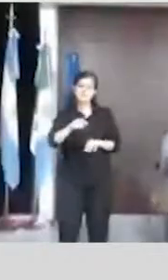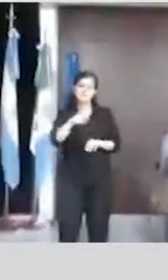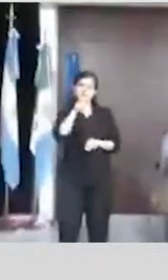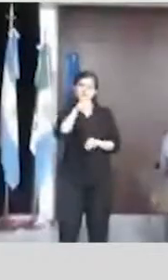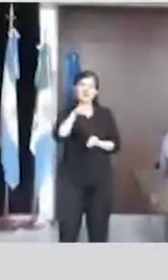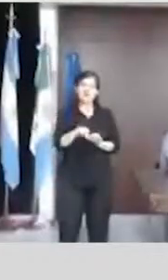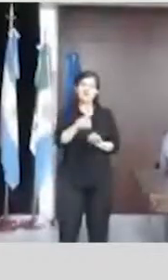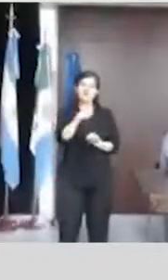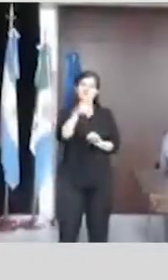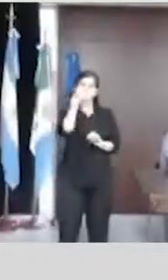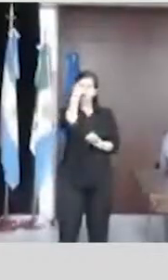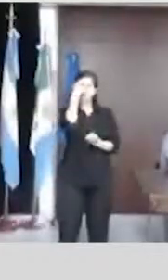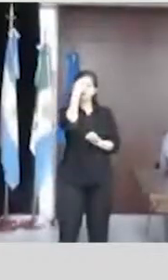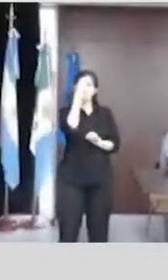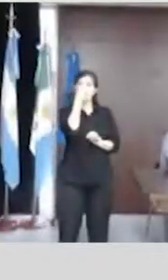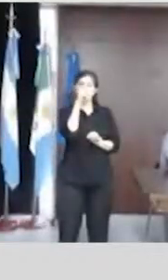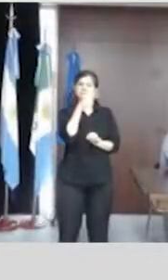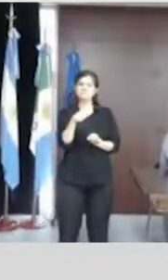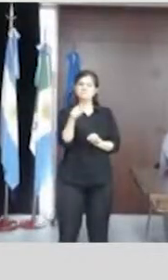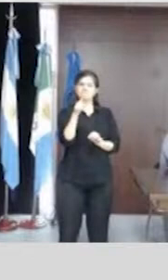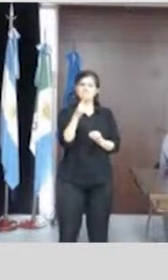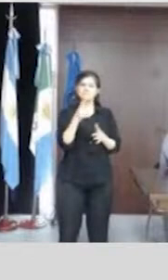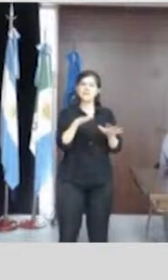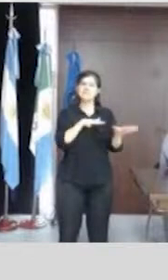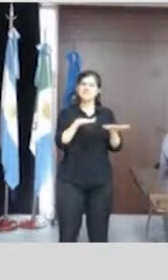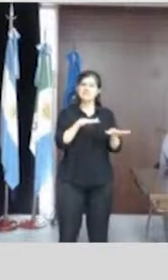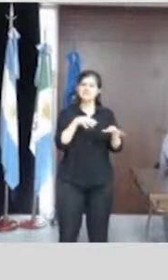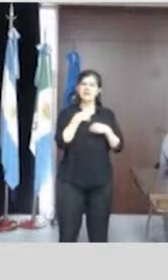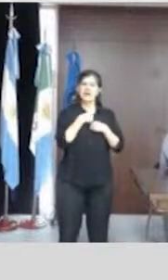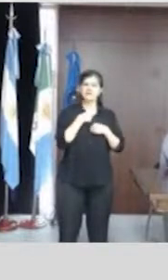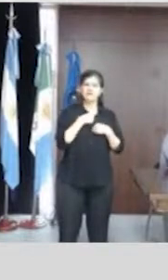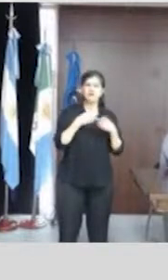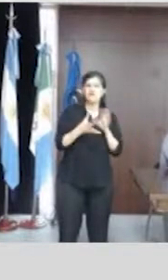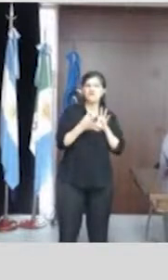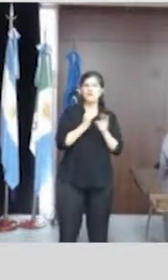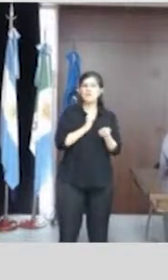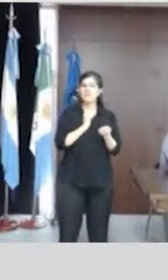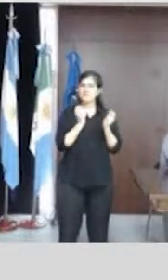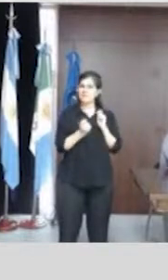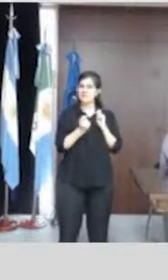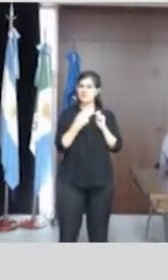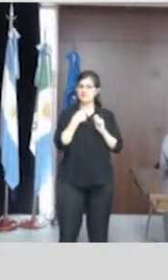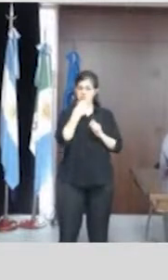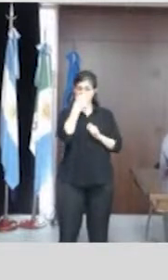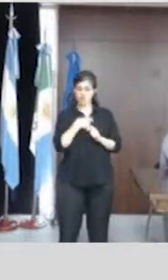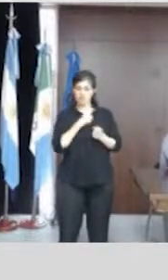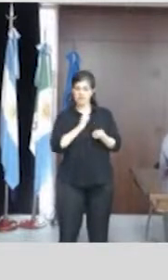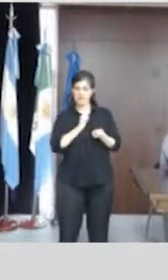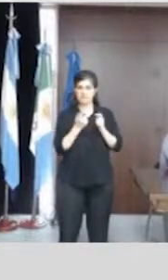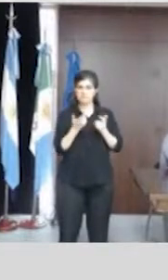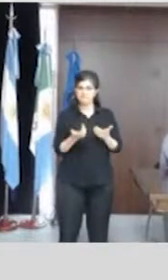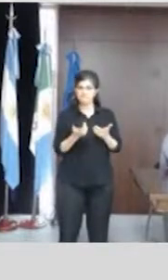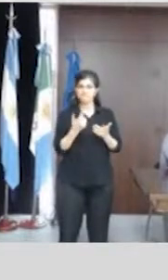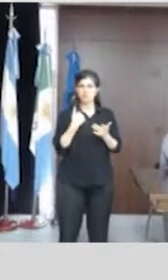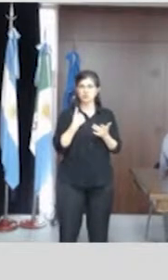a pensar, sentir y accionar de una manera diferente, cambié totalmente el curso de lo que era